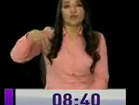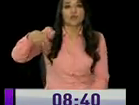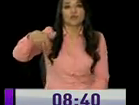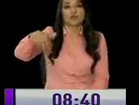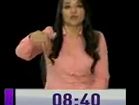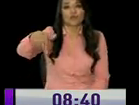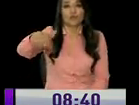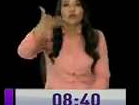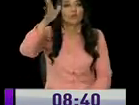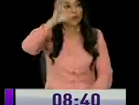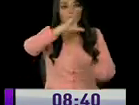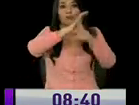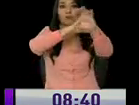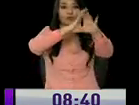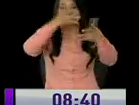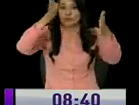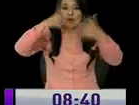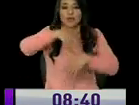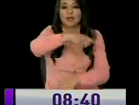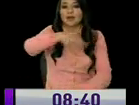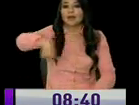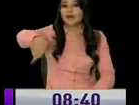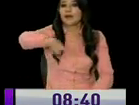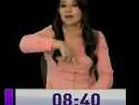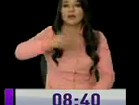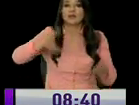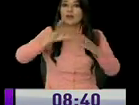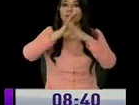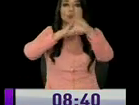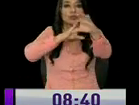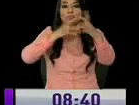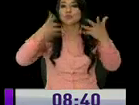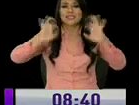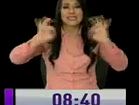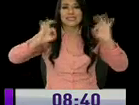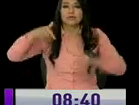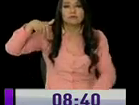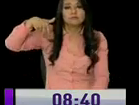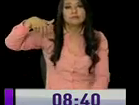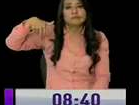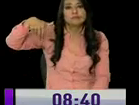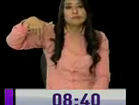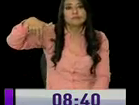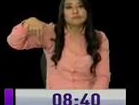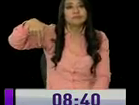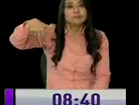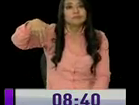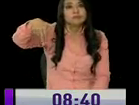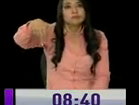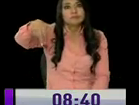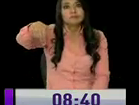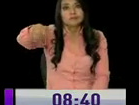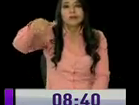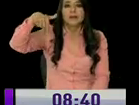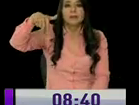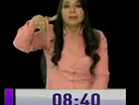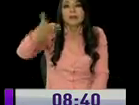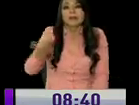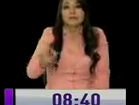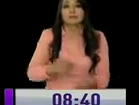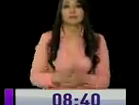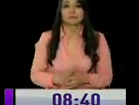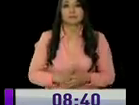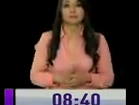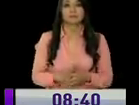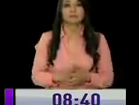ustedes, en el sector del Trébol, en la carretera, en busca de transporte. Esta es la José María Velasco Ibarra. Porque no hay, imagínense eso. Esta